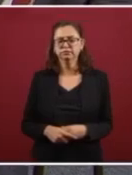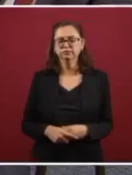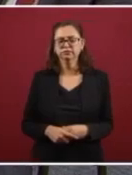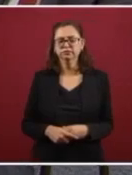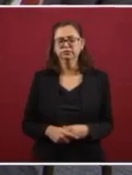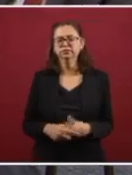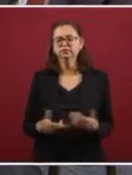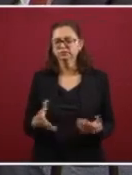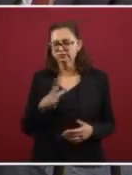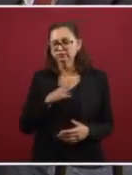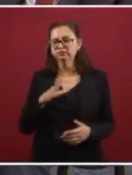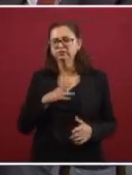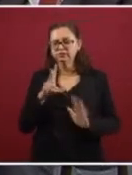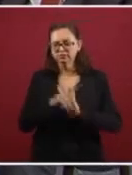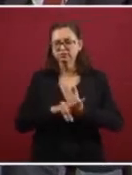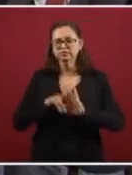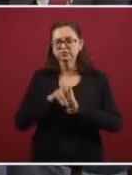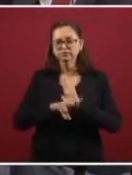un video